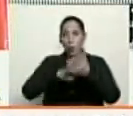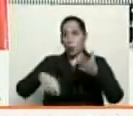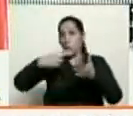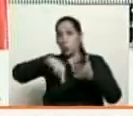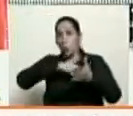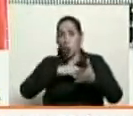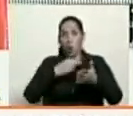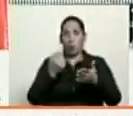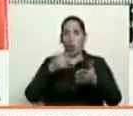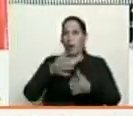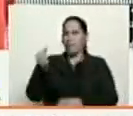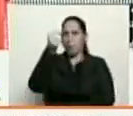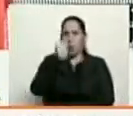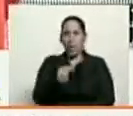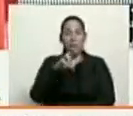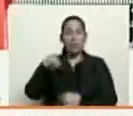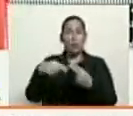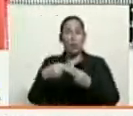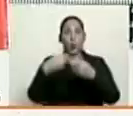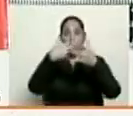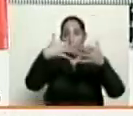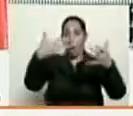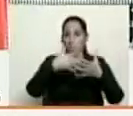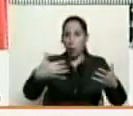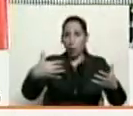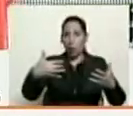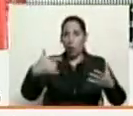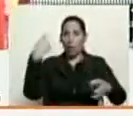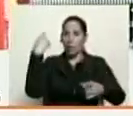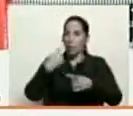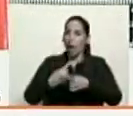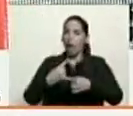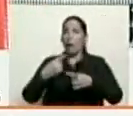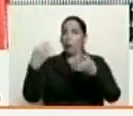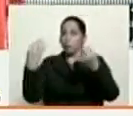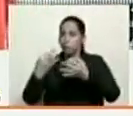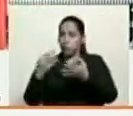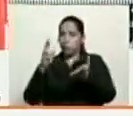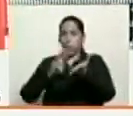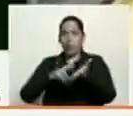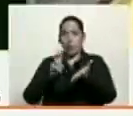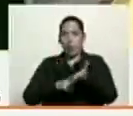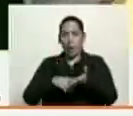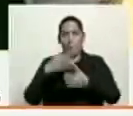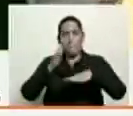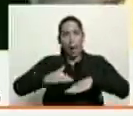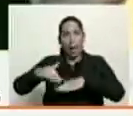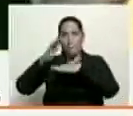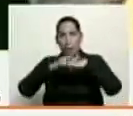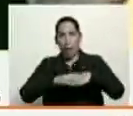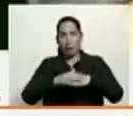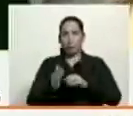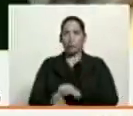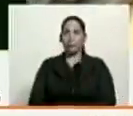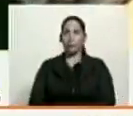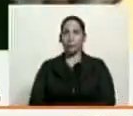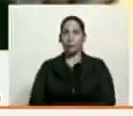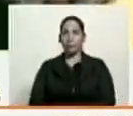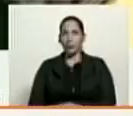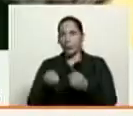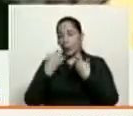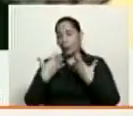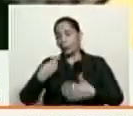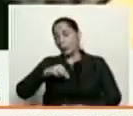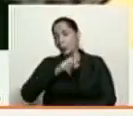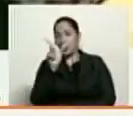ninguna línea editorial. La única que debería existir debe ser la verdad de los hechos, lo que ocurre verdaderamente. Bueno, así nuestro